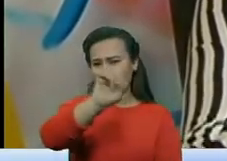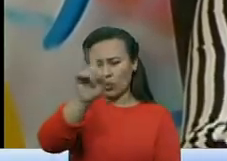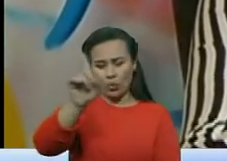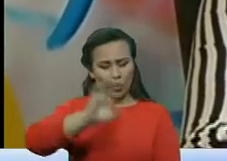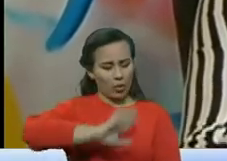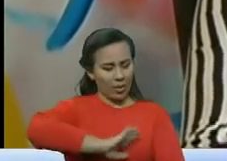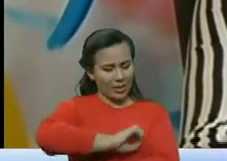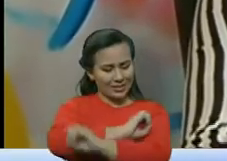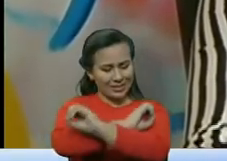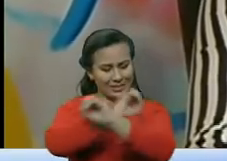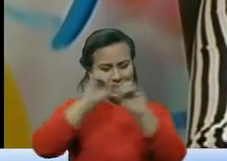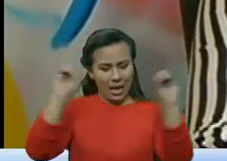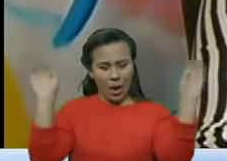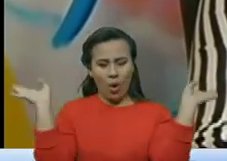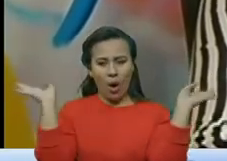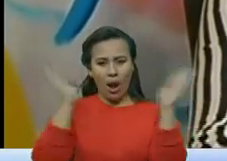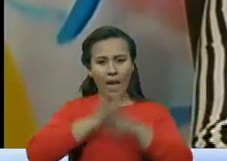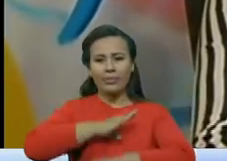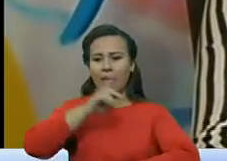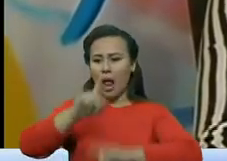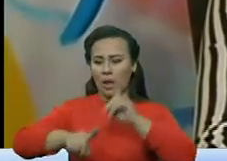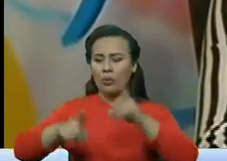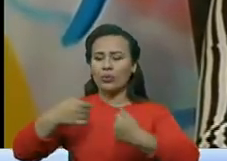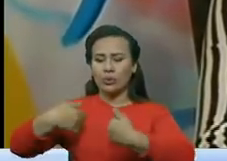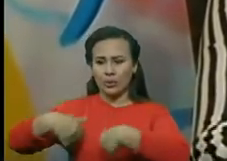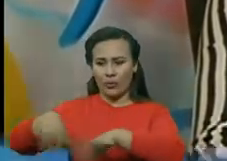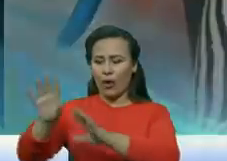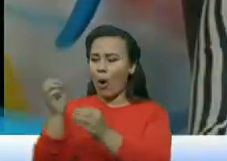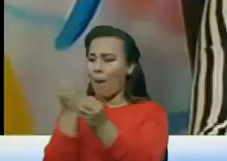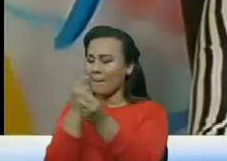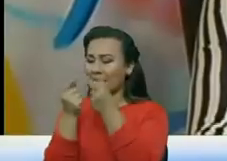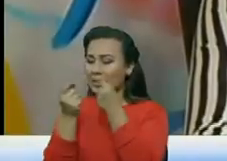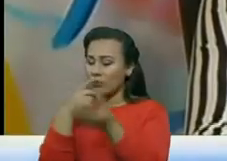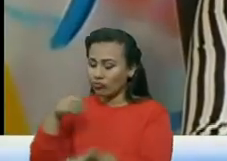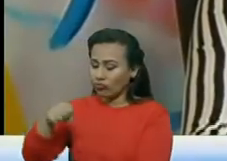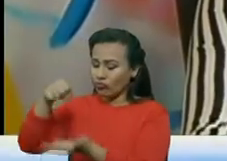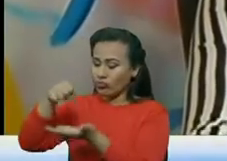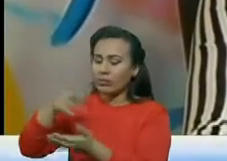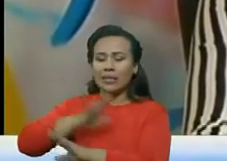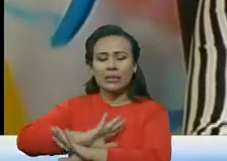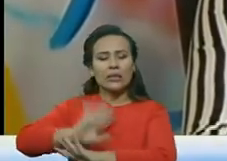ya muchos de ellos ya fueron dados de alta con la medicación que necesitaban.